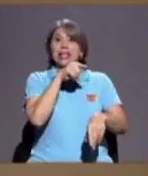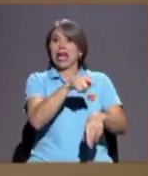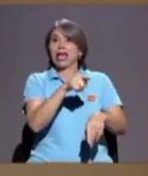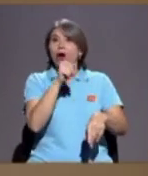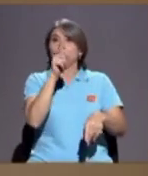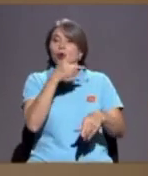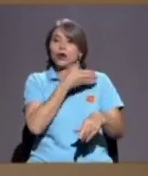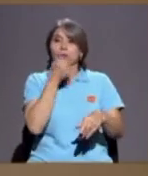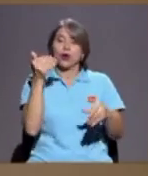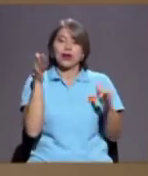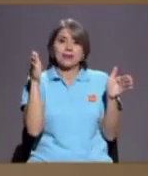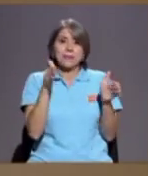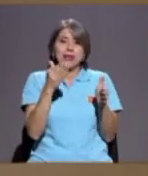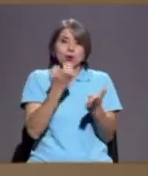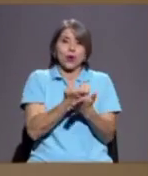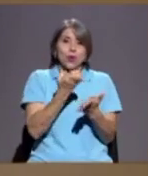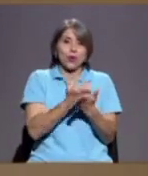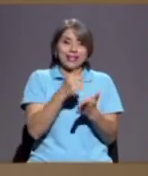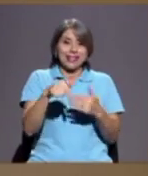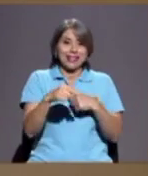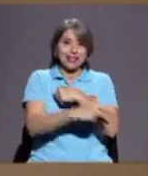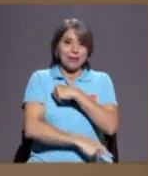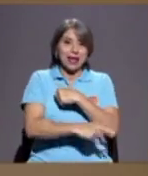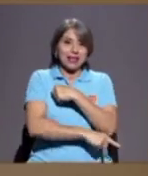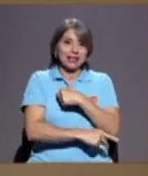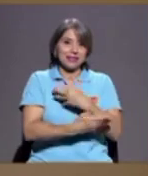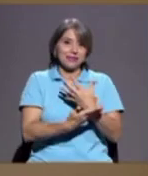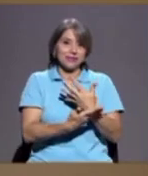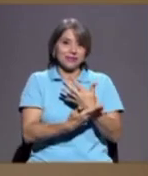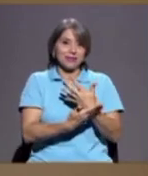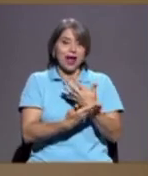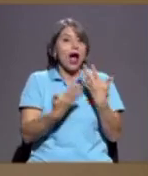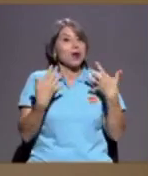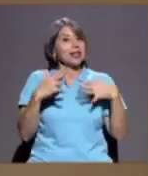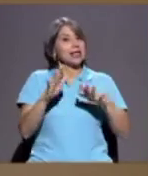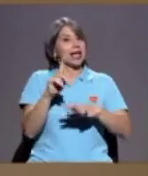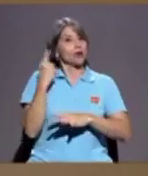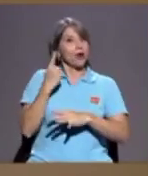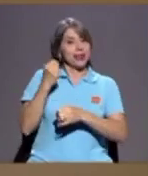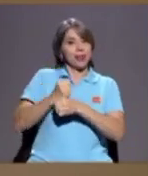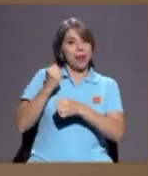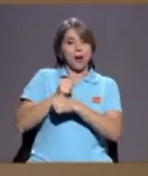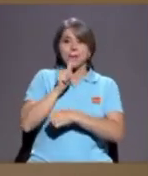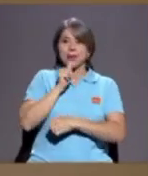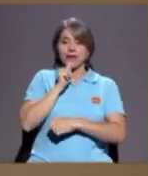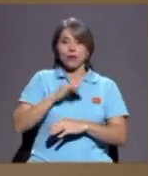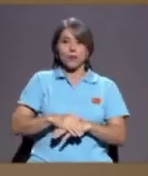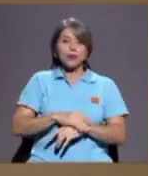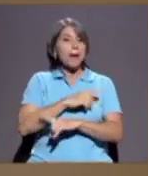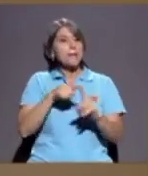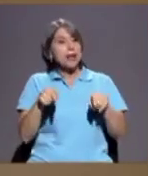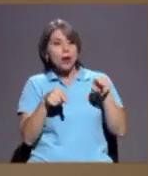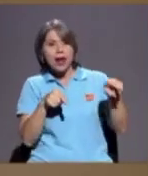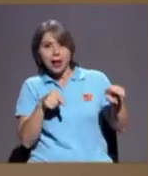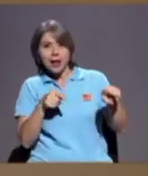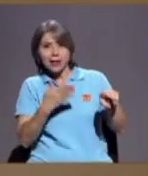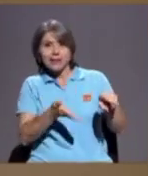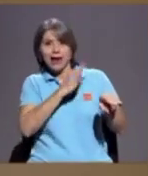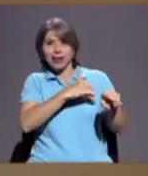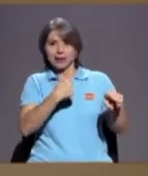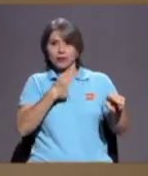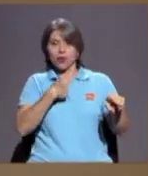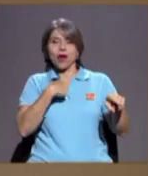de este país, aunque ya no está únicamente en el ámbito privado, y él estaba muy interesado